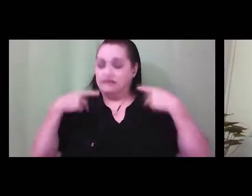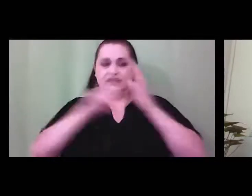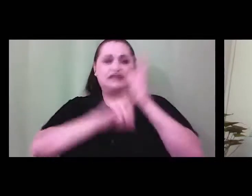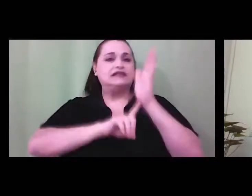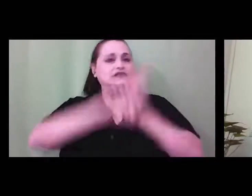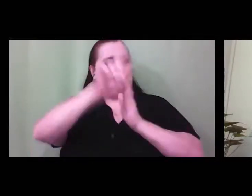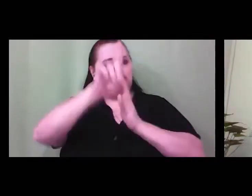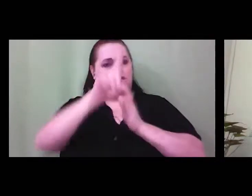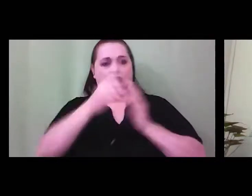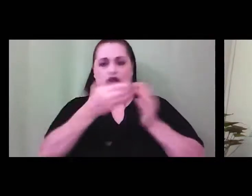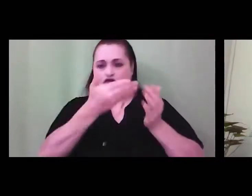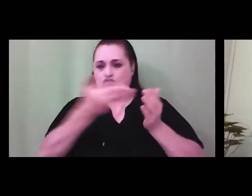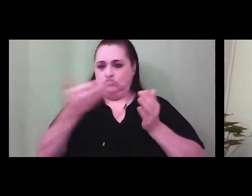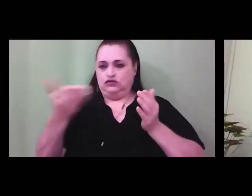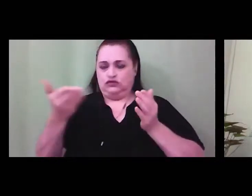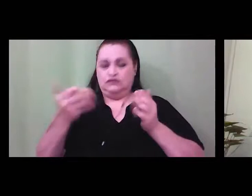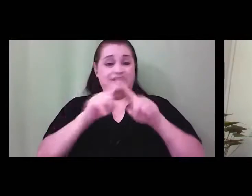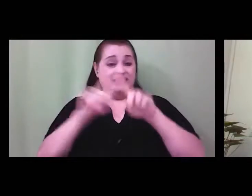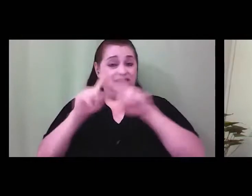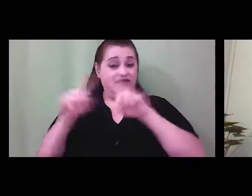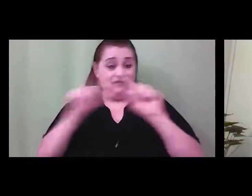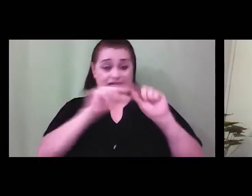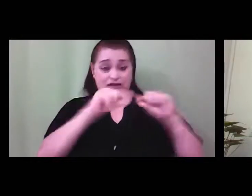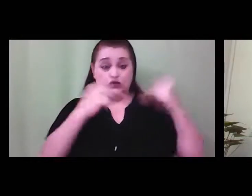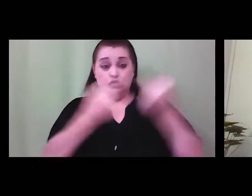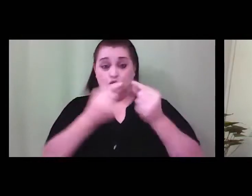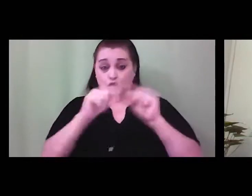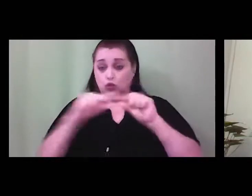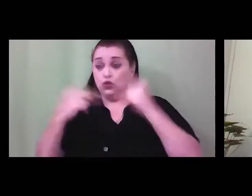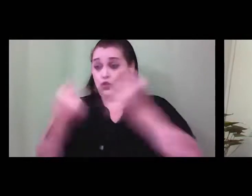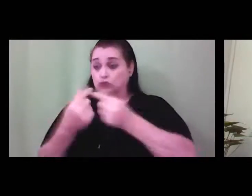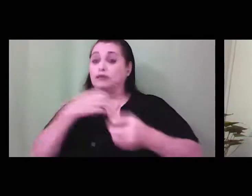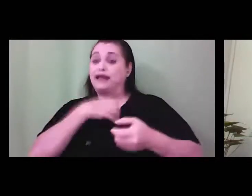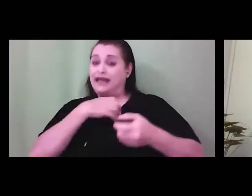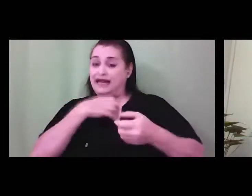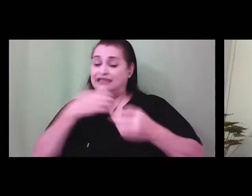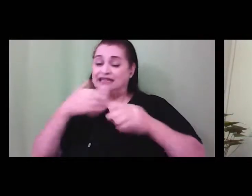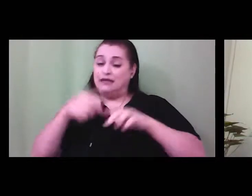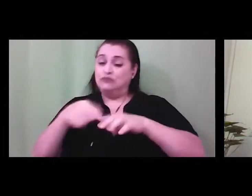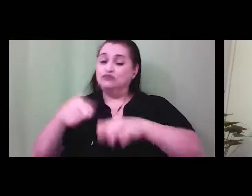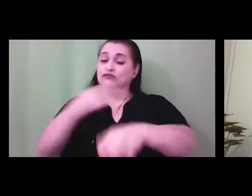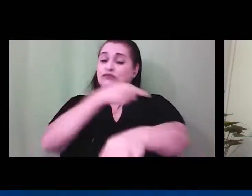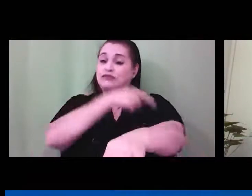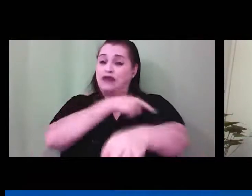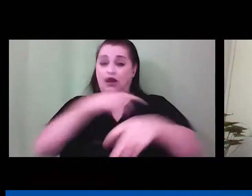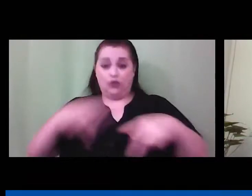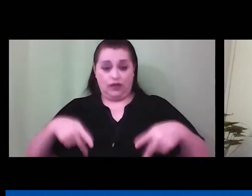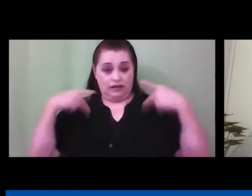desarrollarnos. Y en esos distintos grupos a los que pertenecemos a lo largo de nuestra vida,